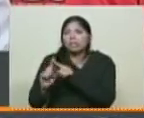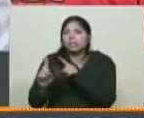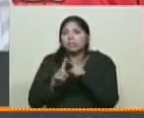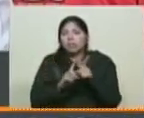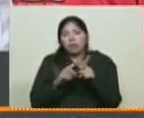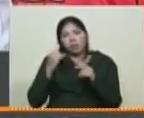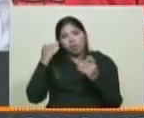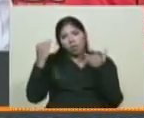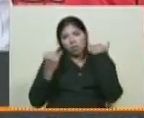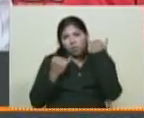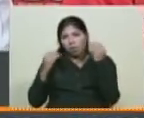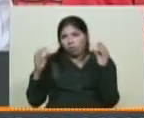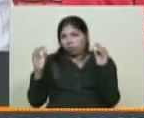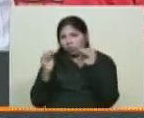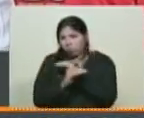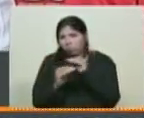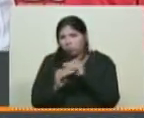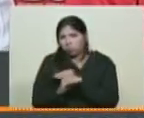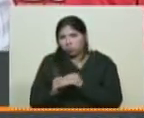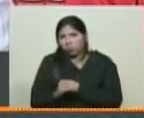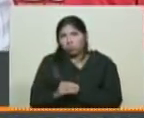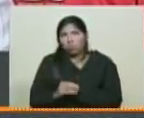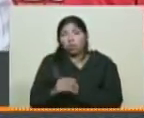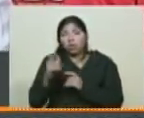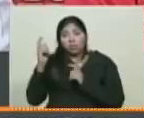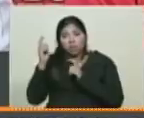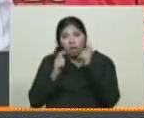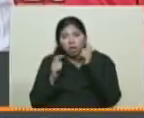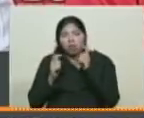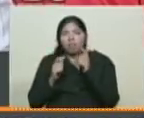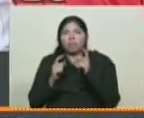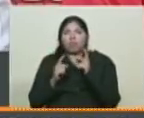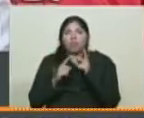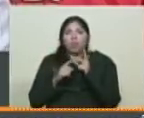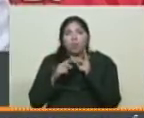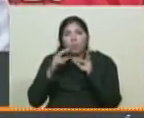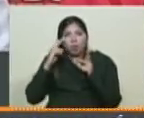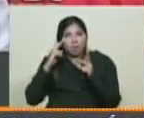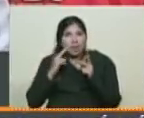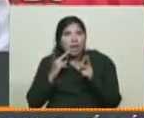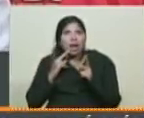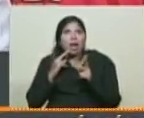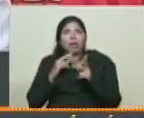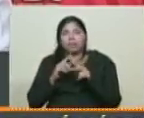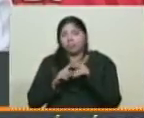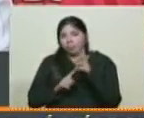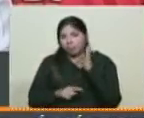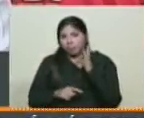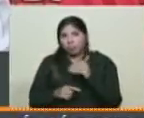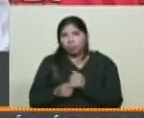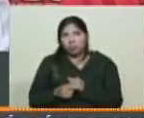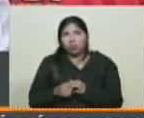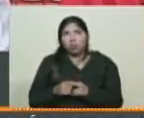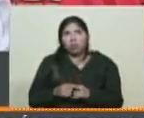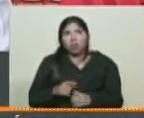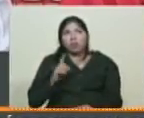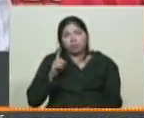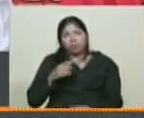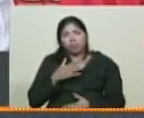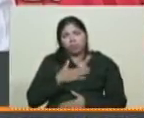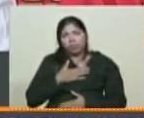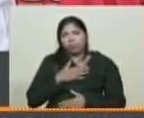implica ser el sujeto histórico, el chavismo, una fuerza histórica bolivariana, pero también nosotros preservamos nuestra unidad,